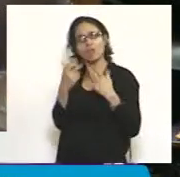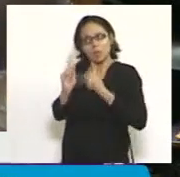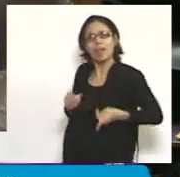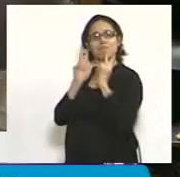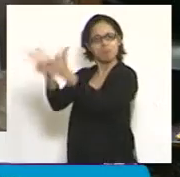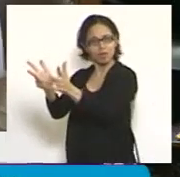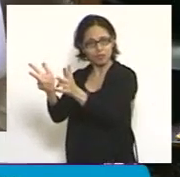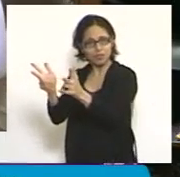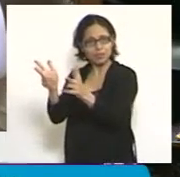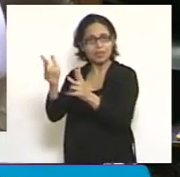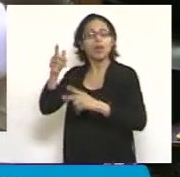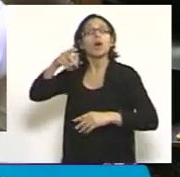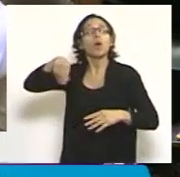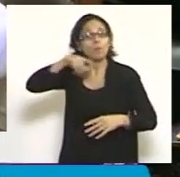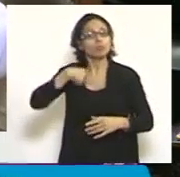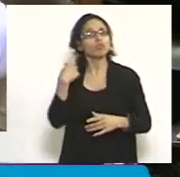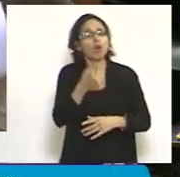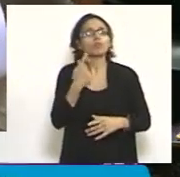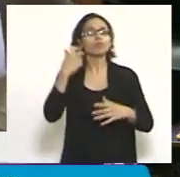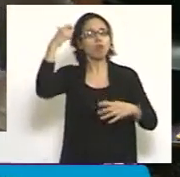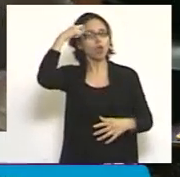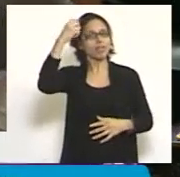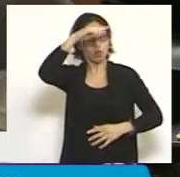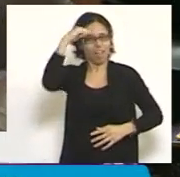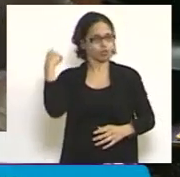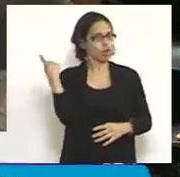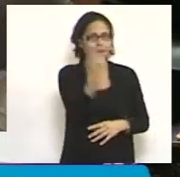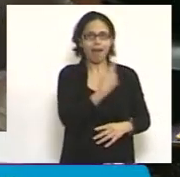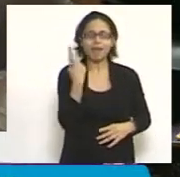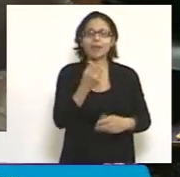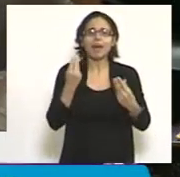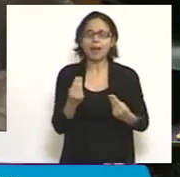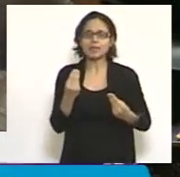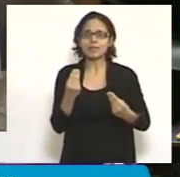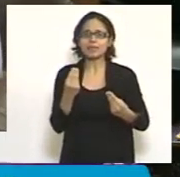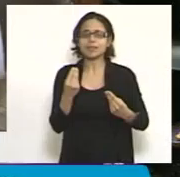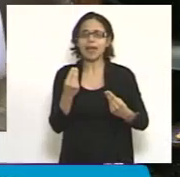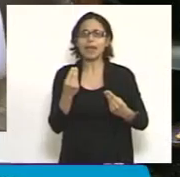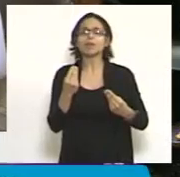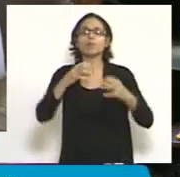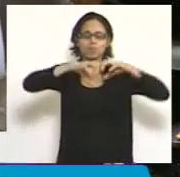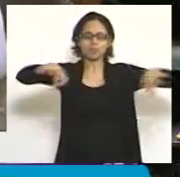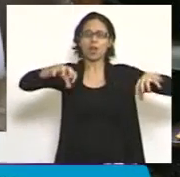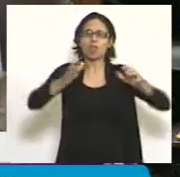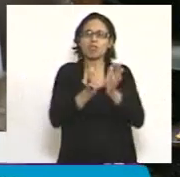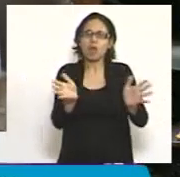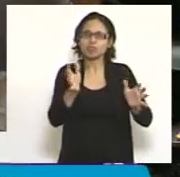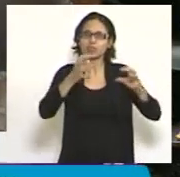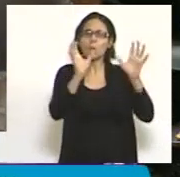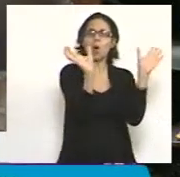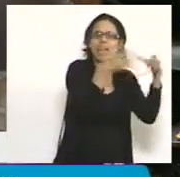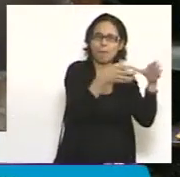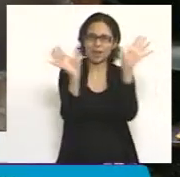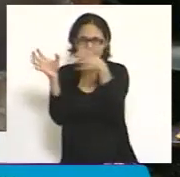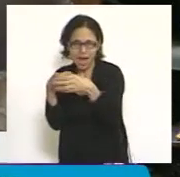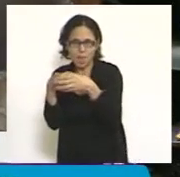hemos conservado para este Congreso Nacional la potestad de la bicameral de reforma y seguimiento